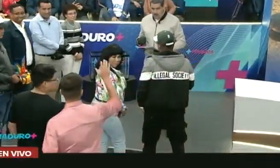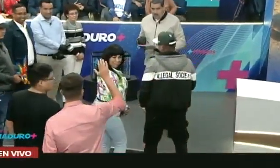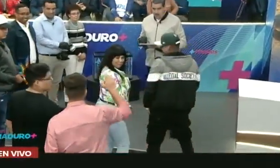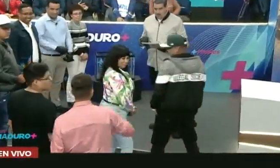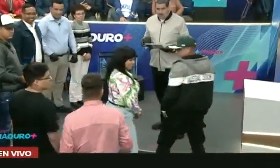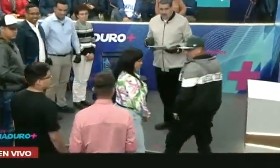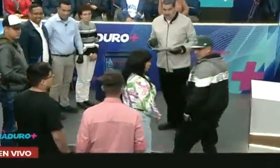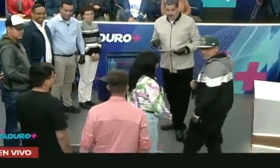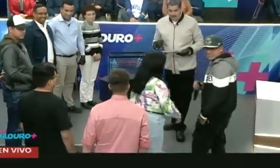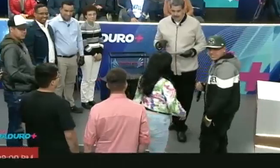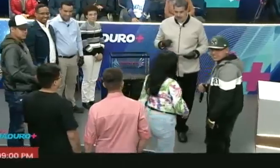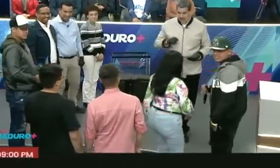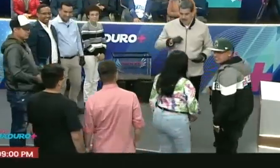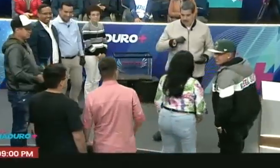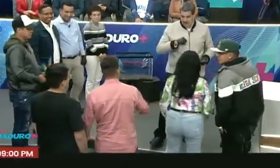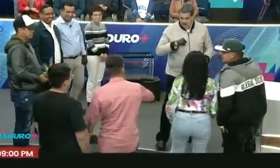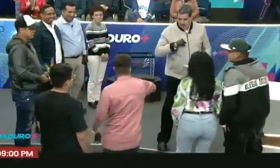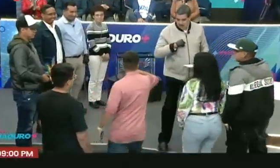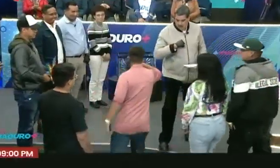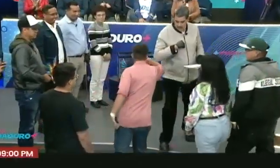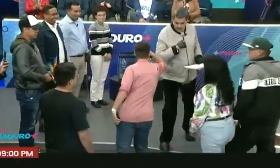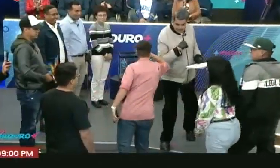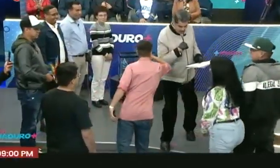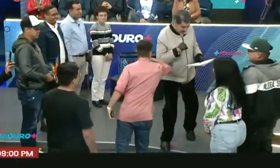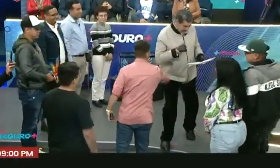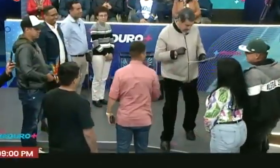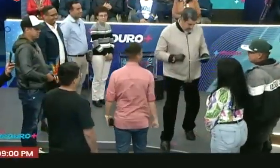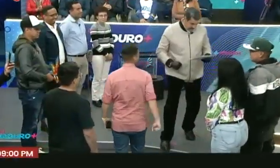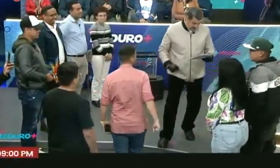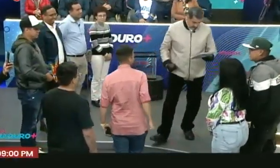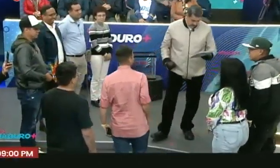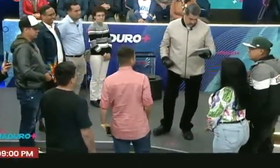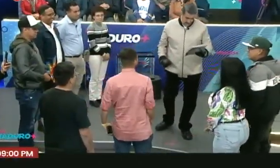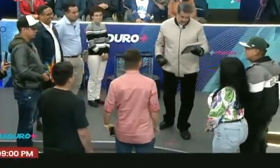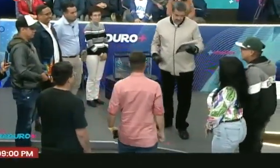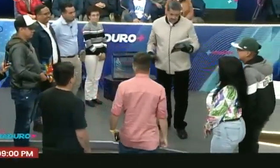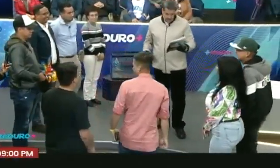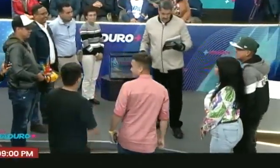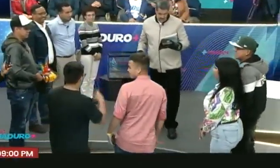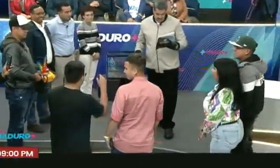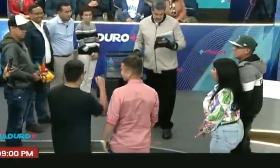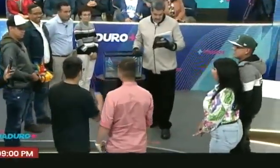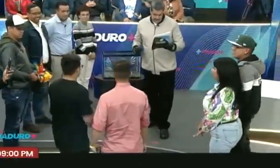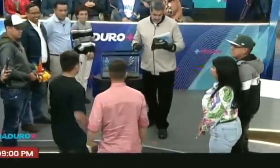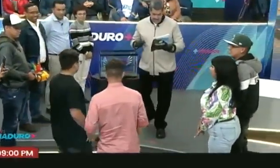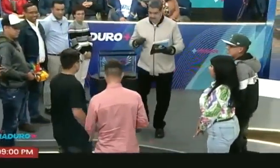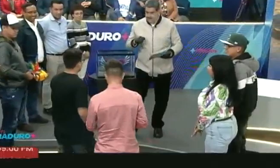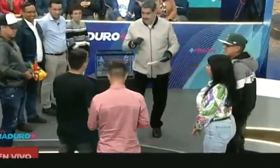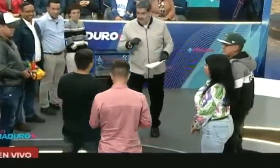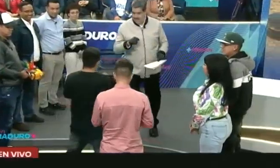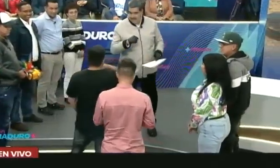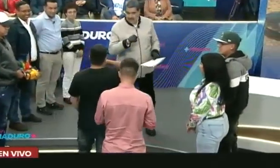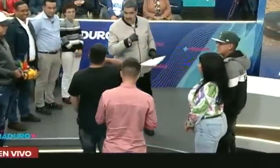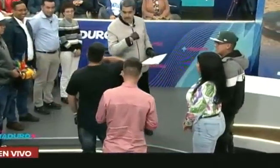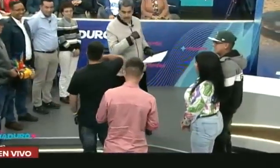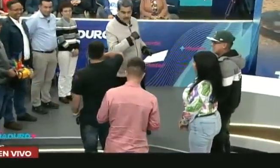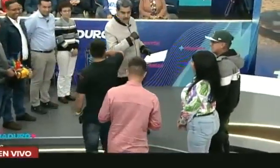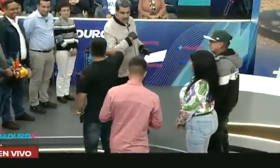Leonardo. Ven acá, Leonardo, choca ahí el codo. Ah... Y Andy